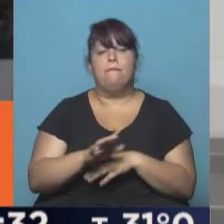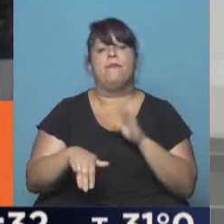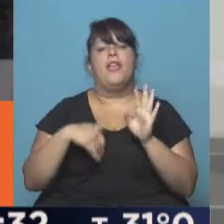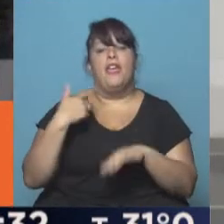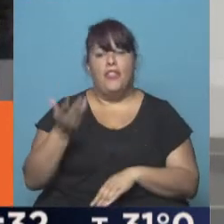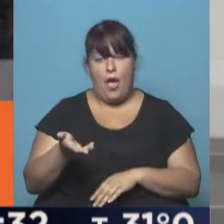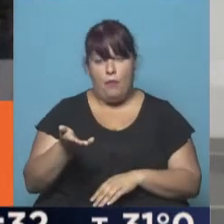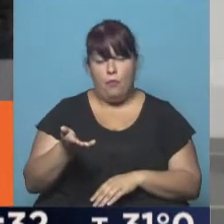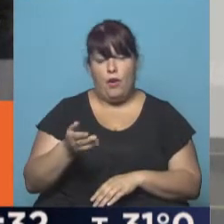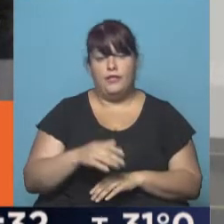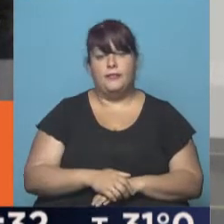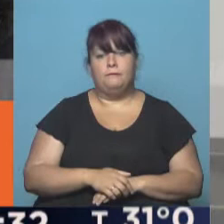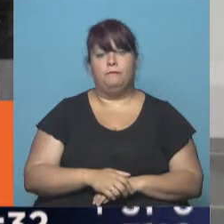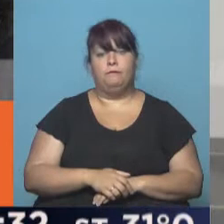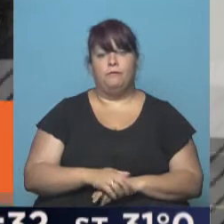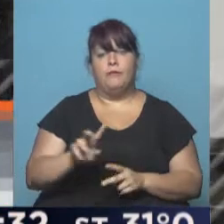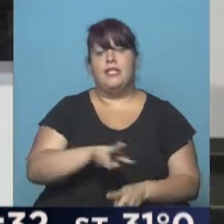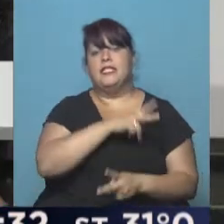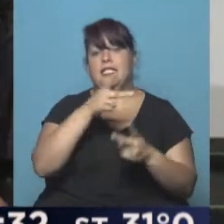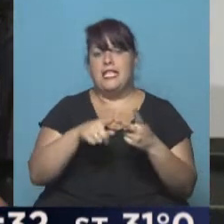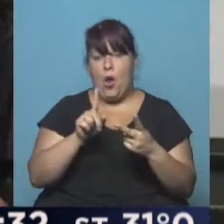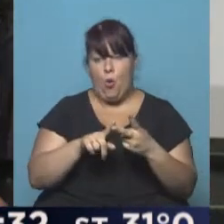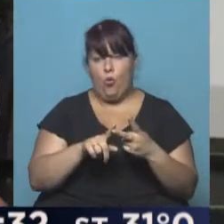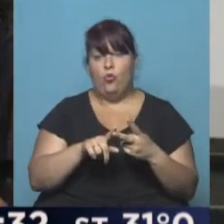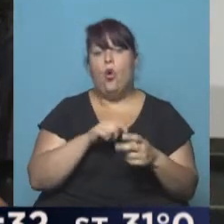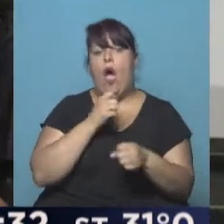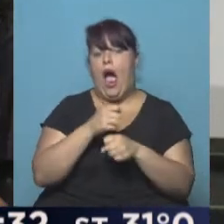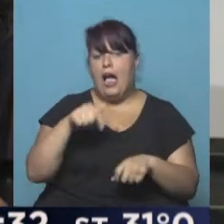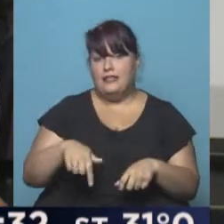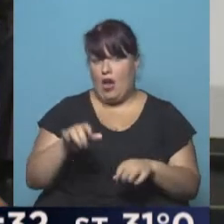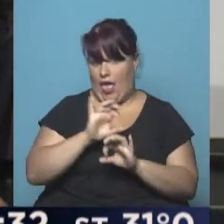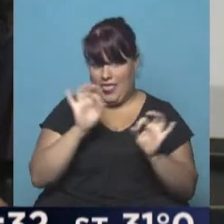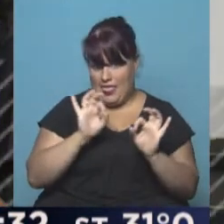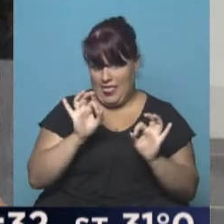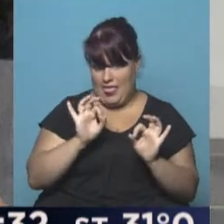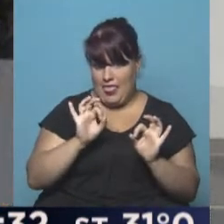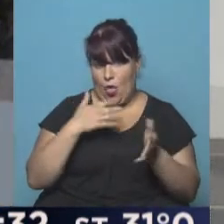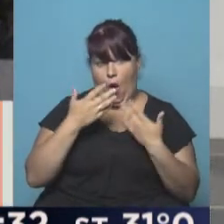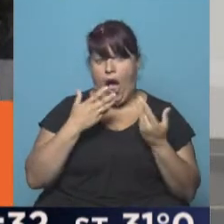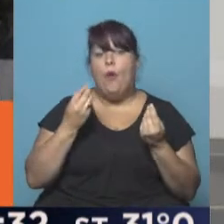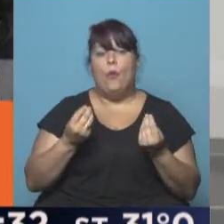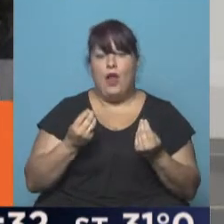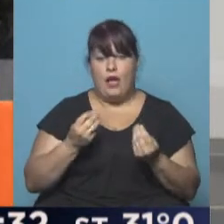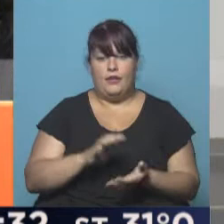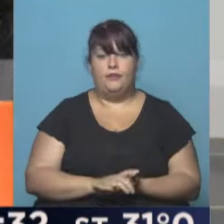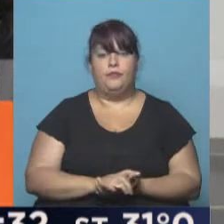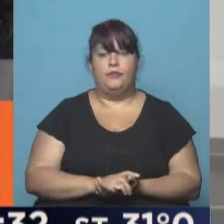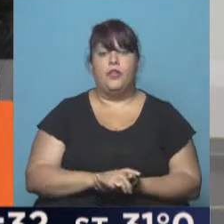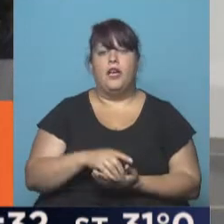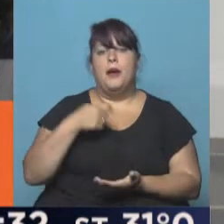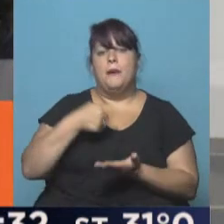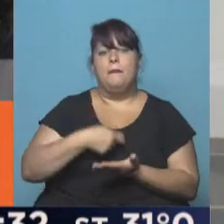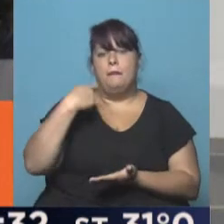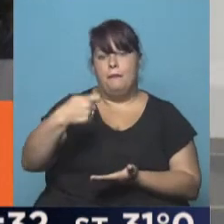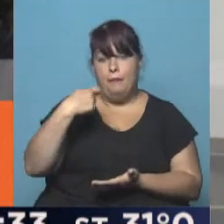luego pasamos a la segunda parte que hasta ahora no habíamos tocado, que es el